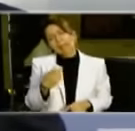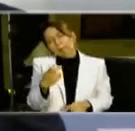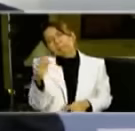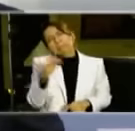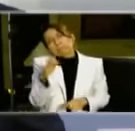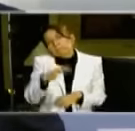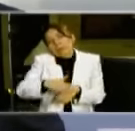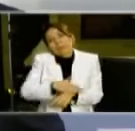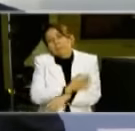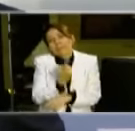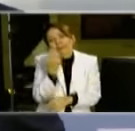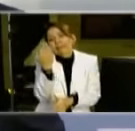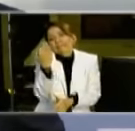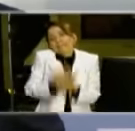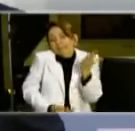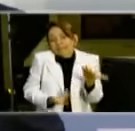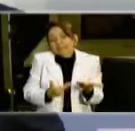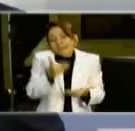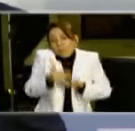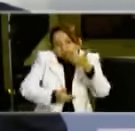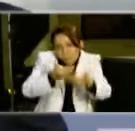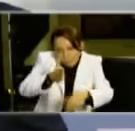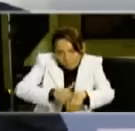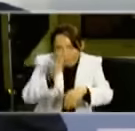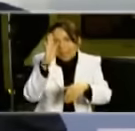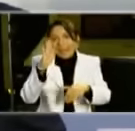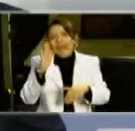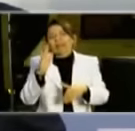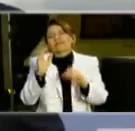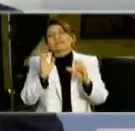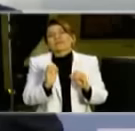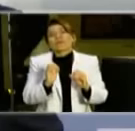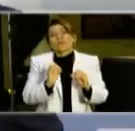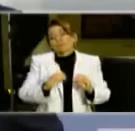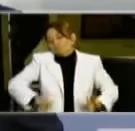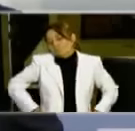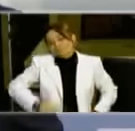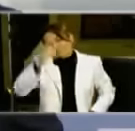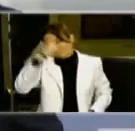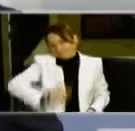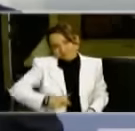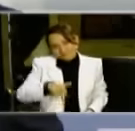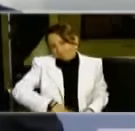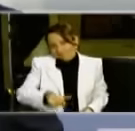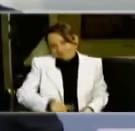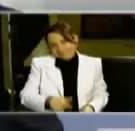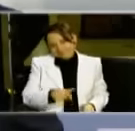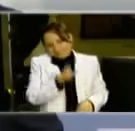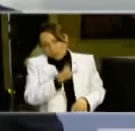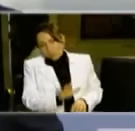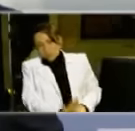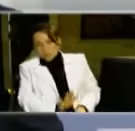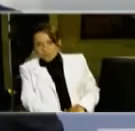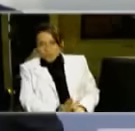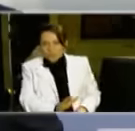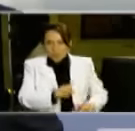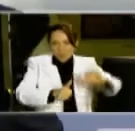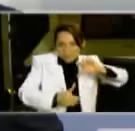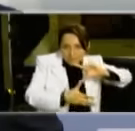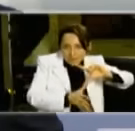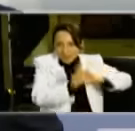desarrollo, de nuestra forma de ser, sobre todo me refiero básicamente a América Latina en esto, que han obstaculizado la integración